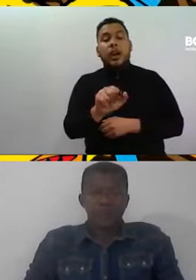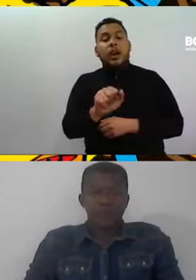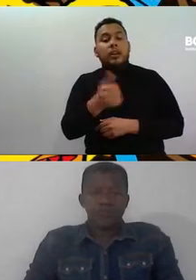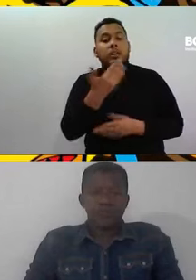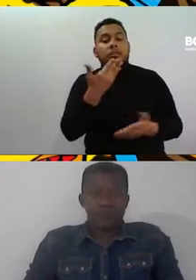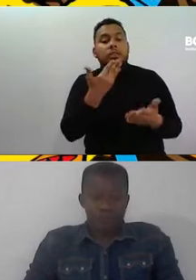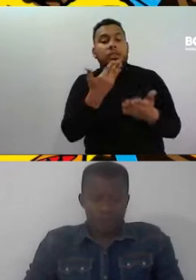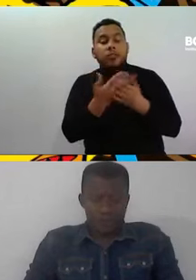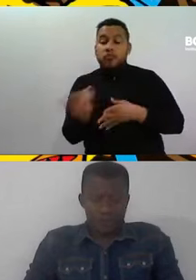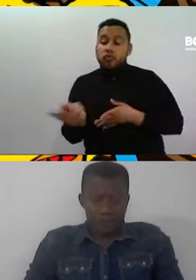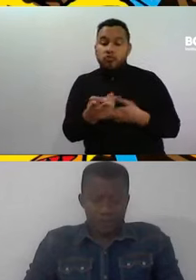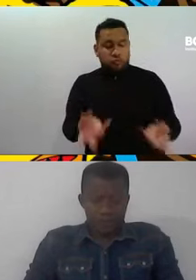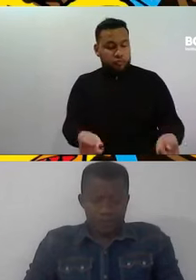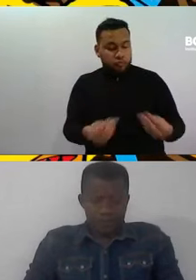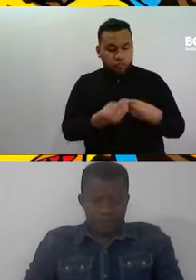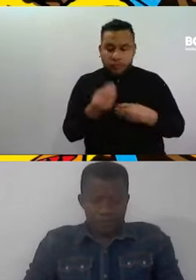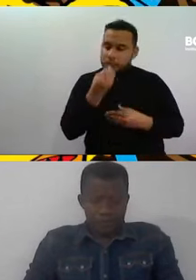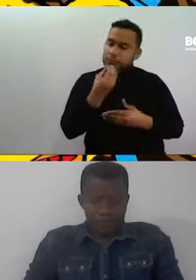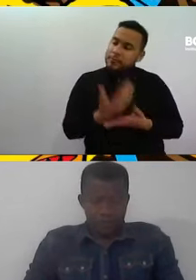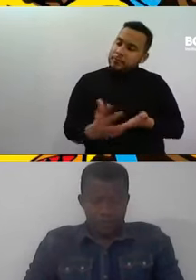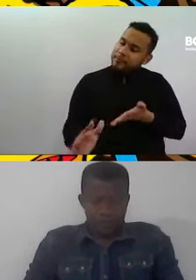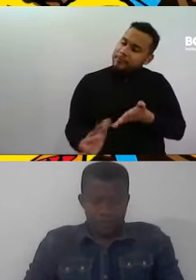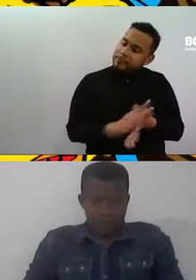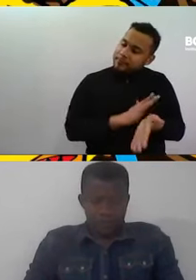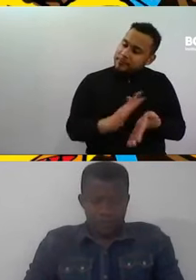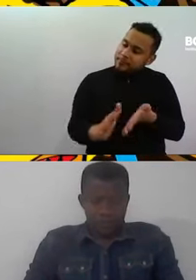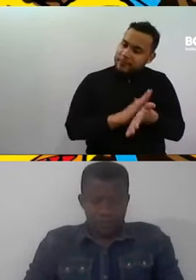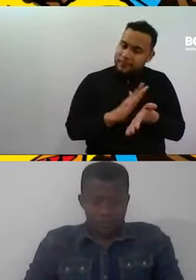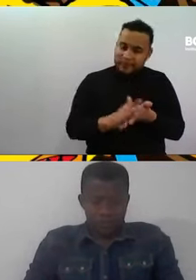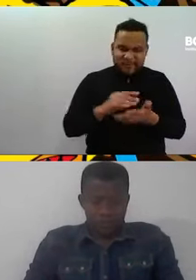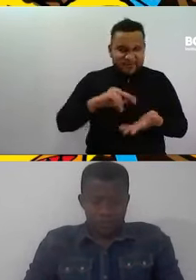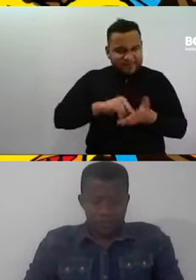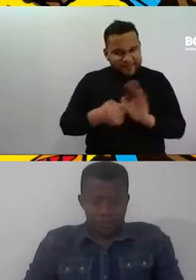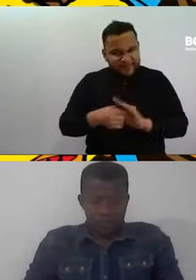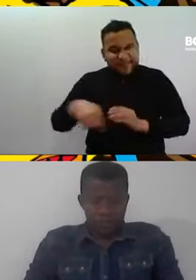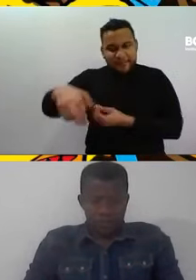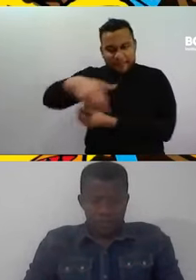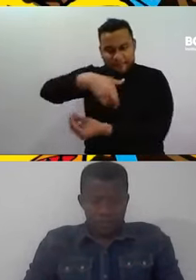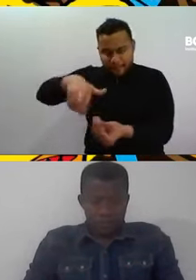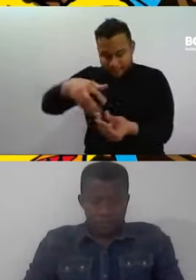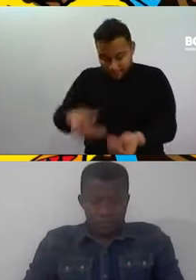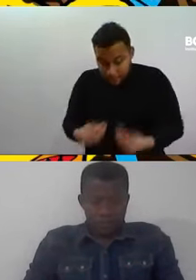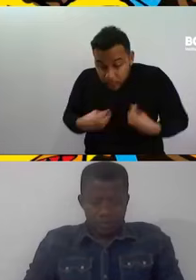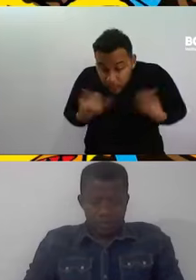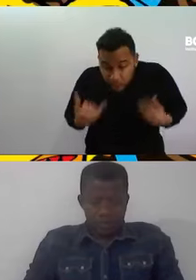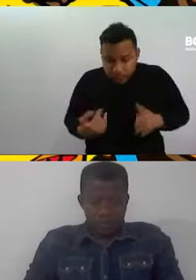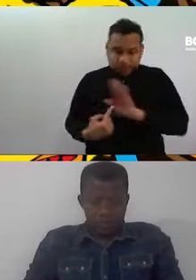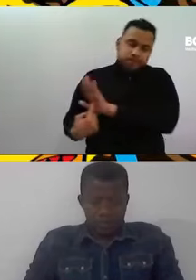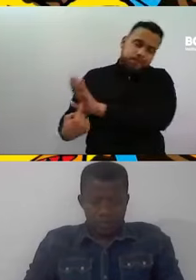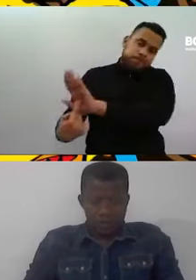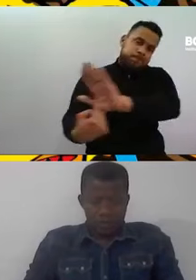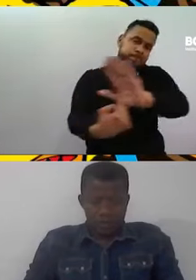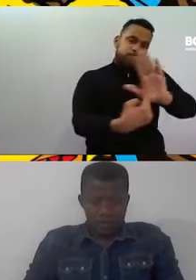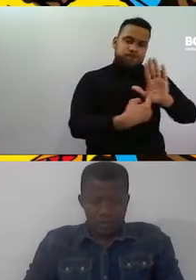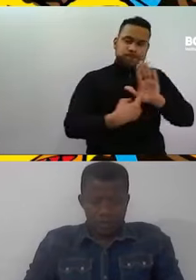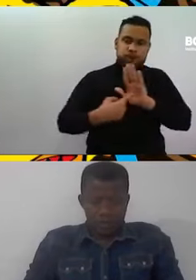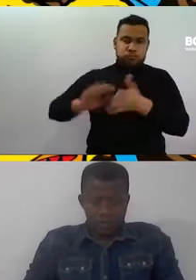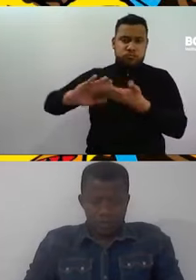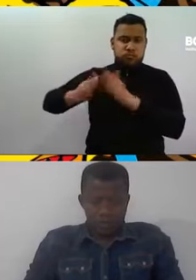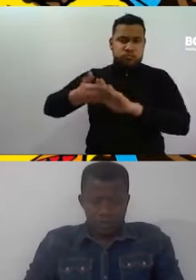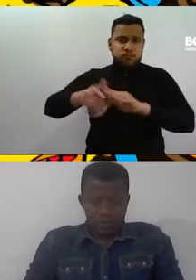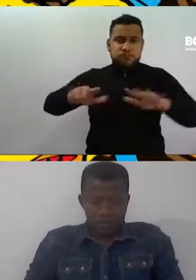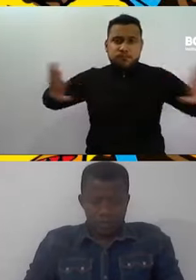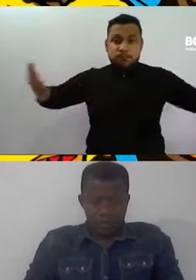lo hermoso que es Palenque y que hoy le estamos mostrando a toda la comunidad que